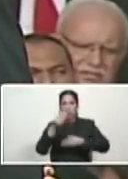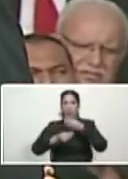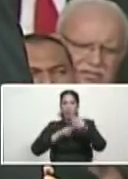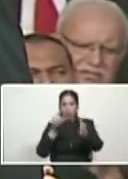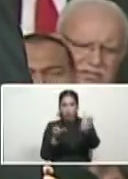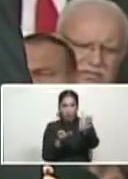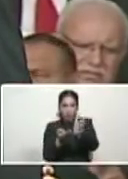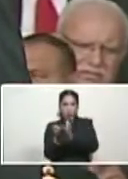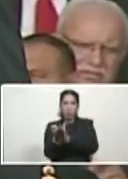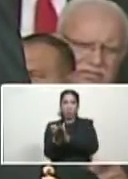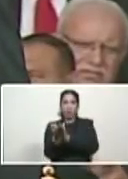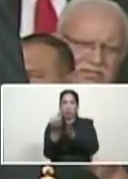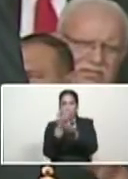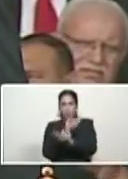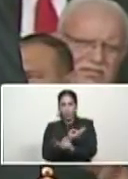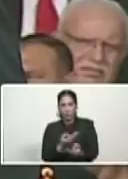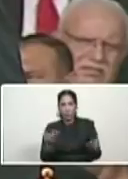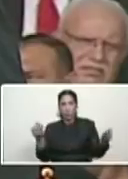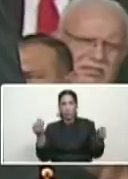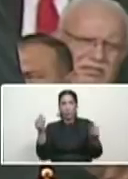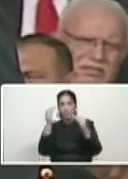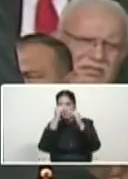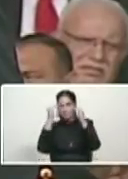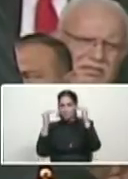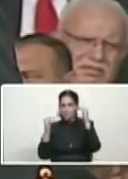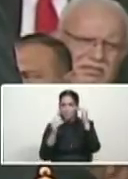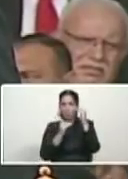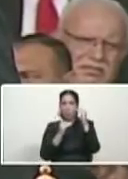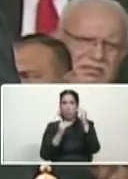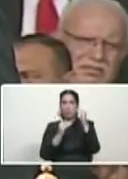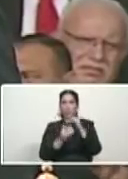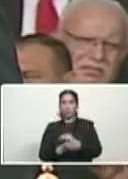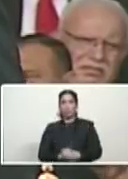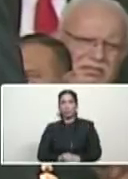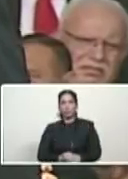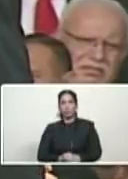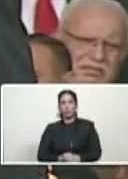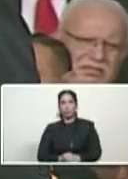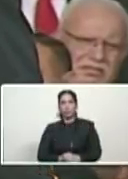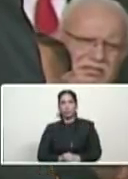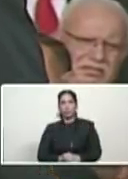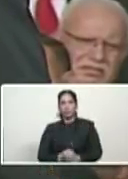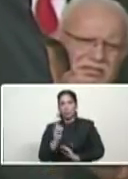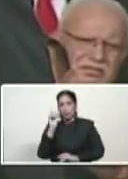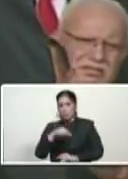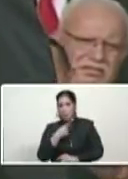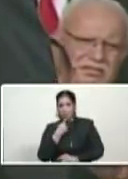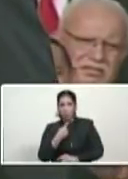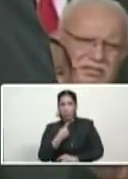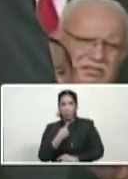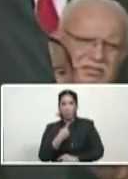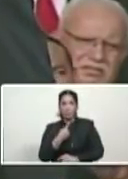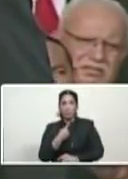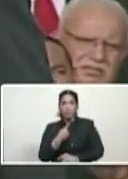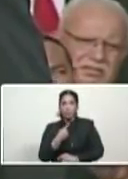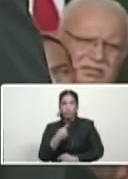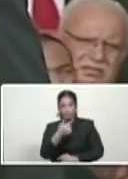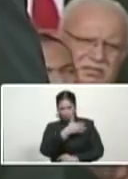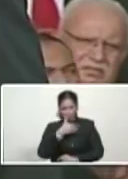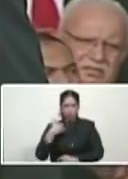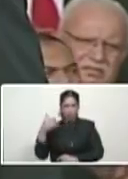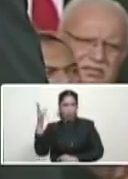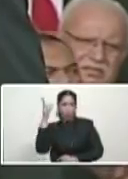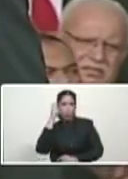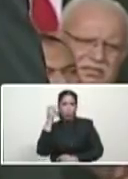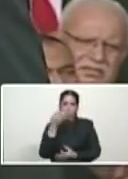lealtad, disciplina, subordinación y sobre todo lo digo, y quiero que me escuchen